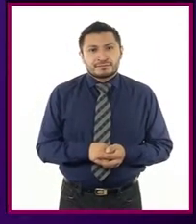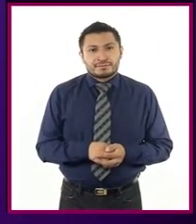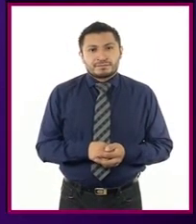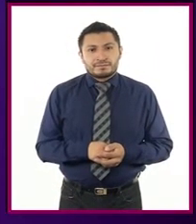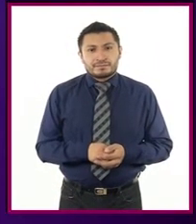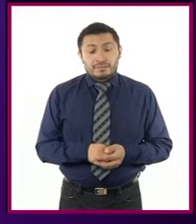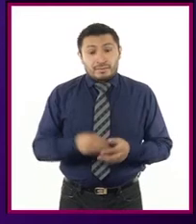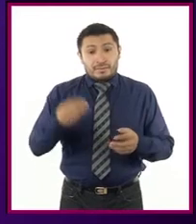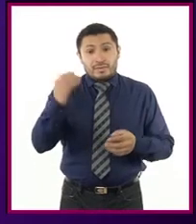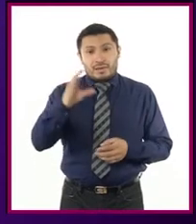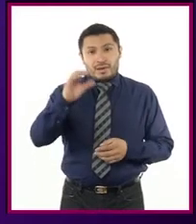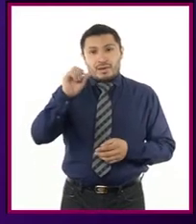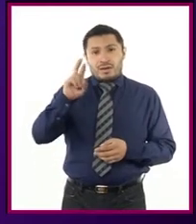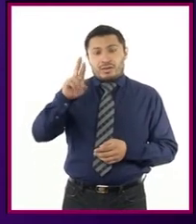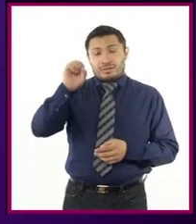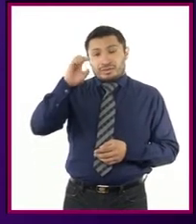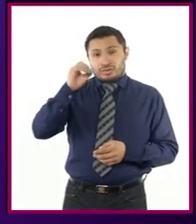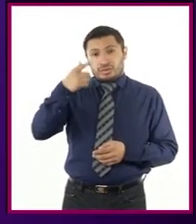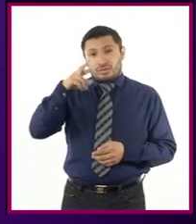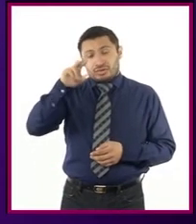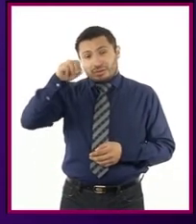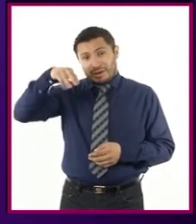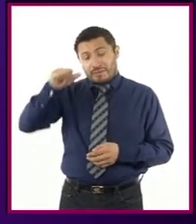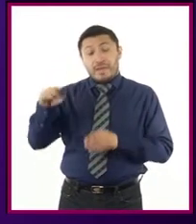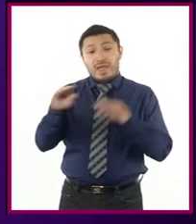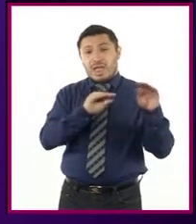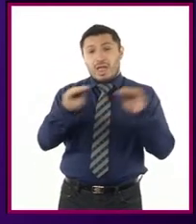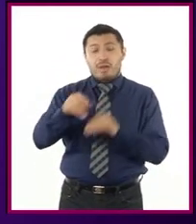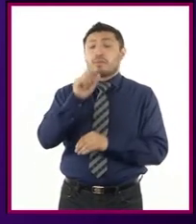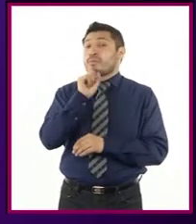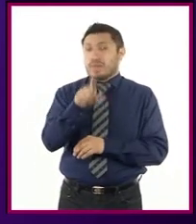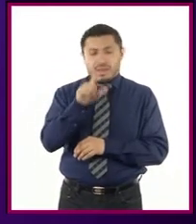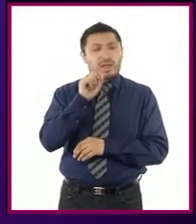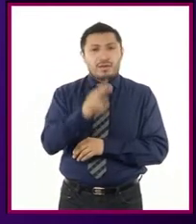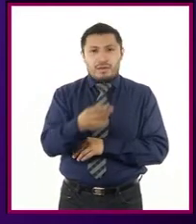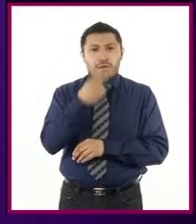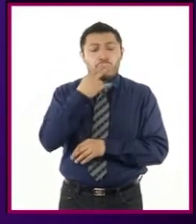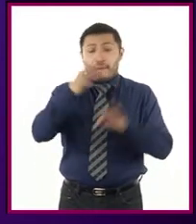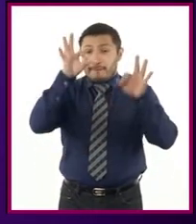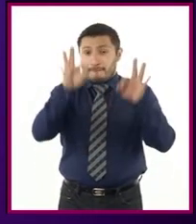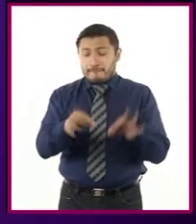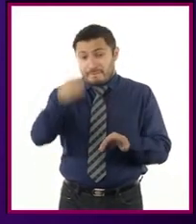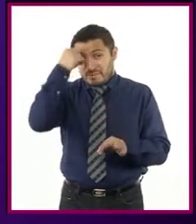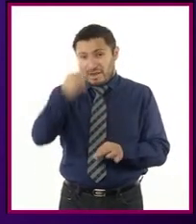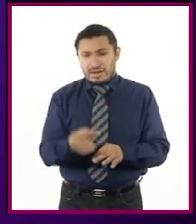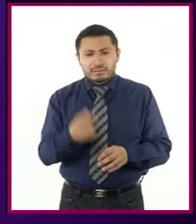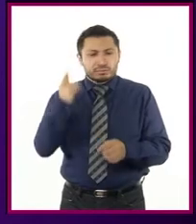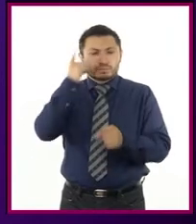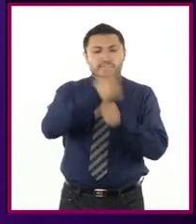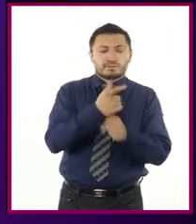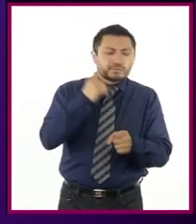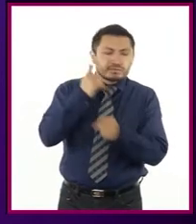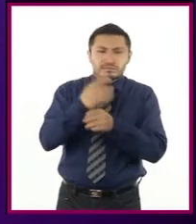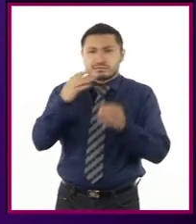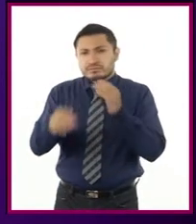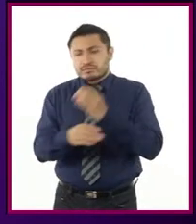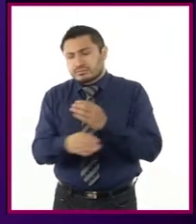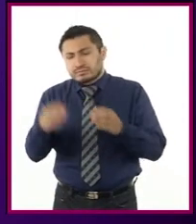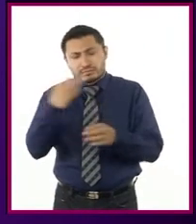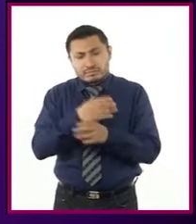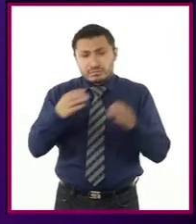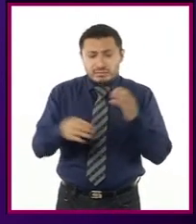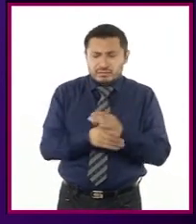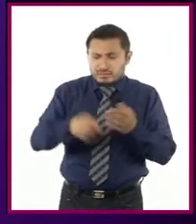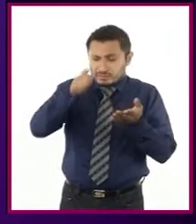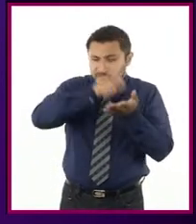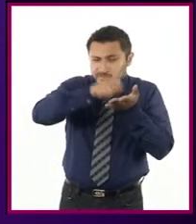El cursograma de movimiento también es útil para observar los costos ocultos entre el proceso